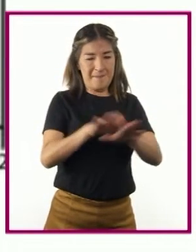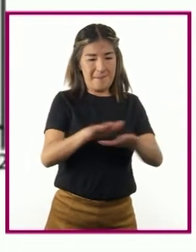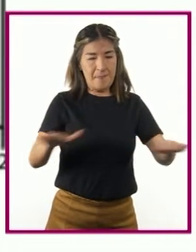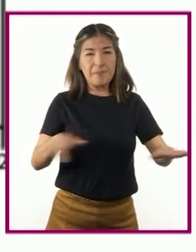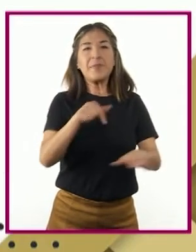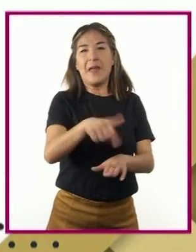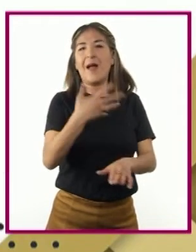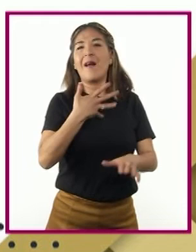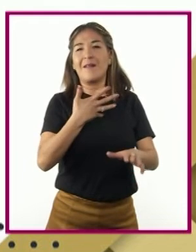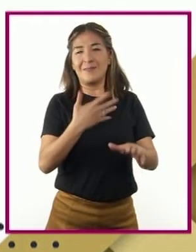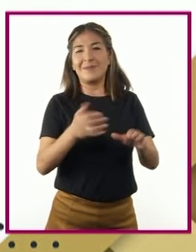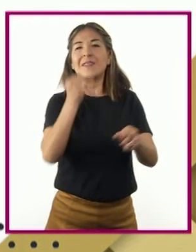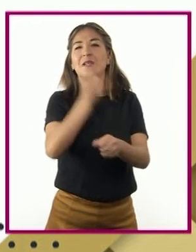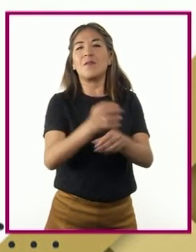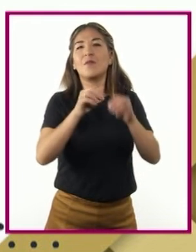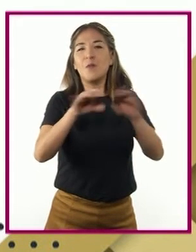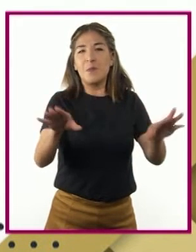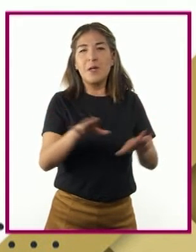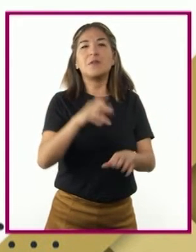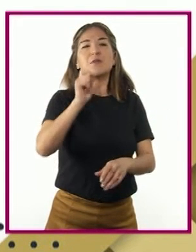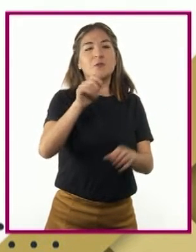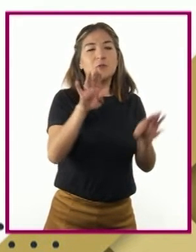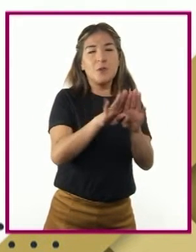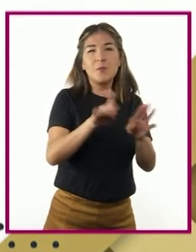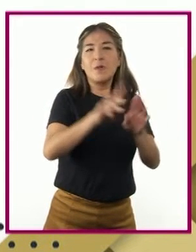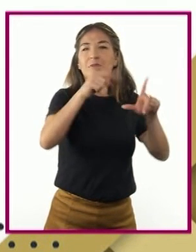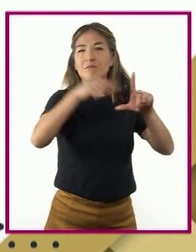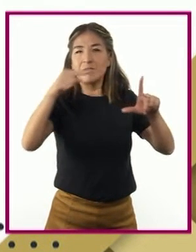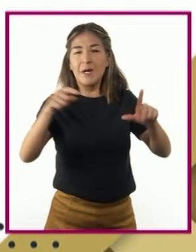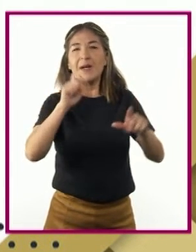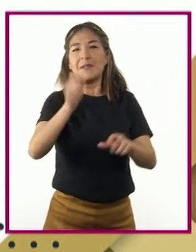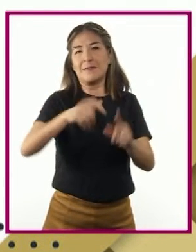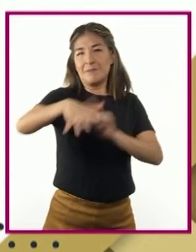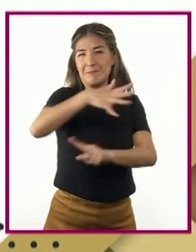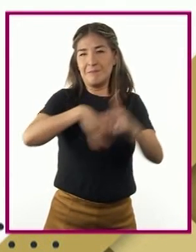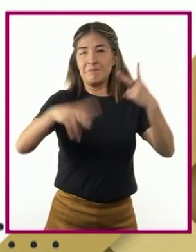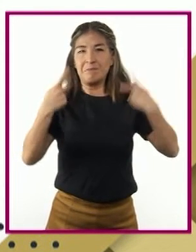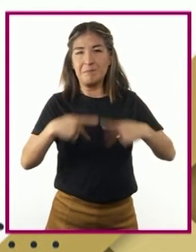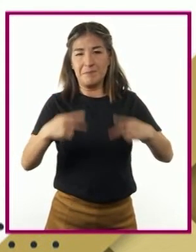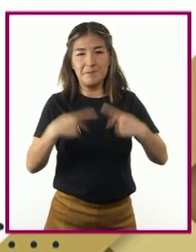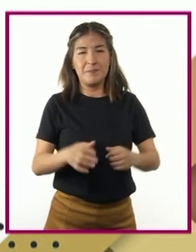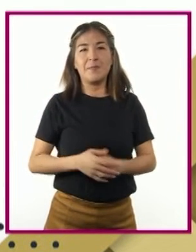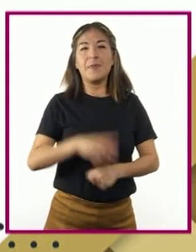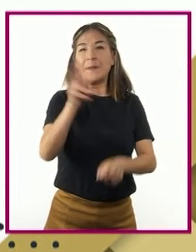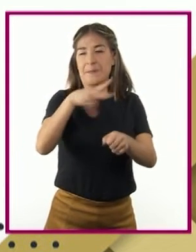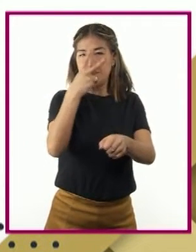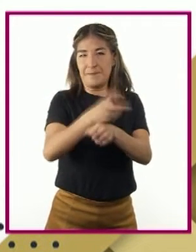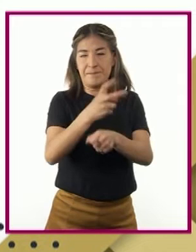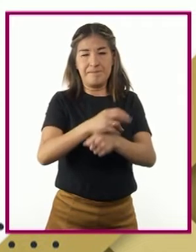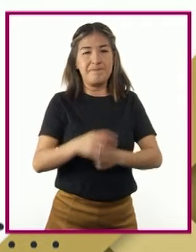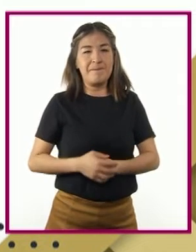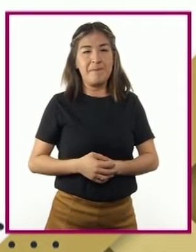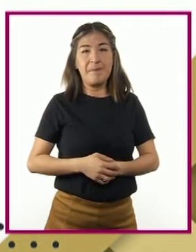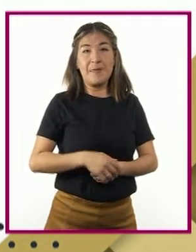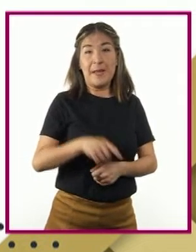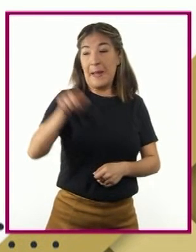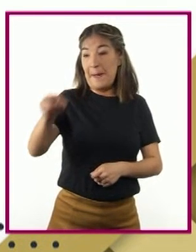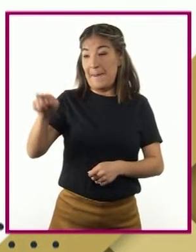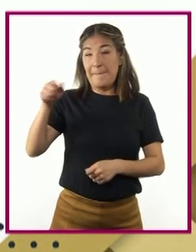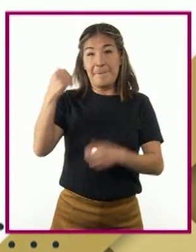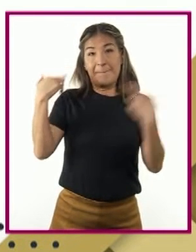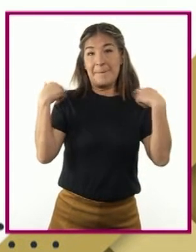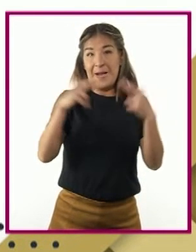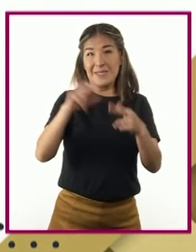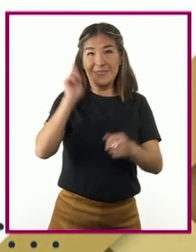la información que corresponde a la descripción de la composición de población. 2. Cada maestra buscará